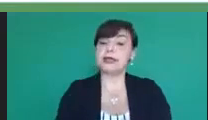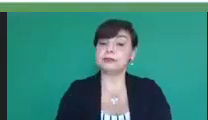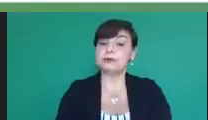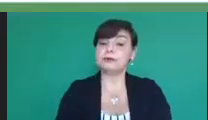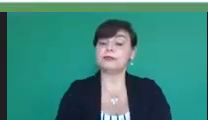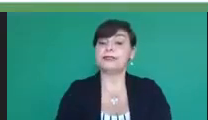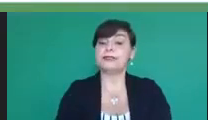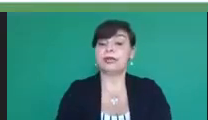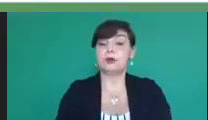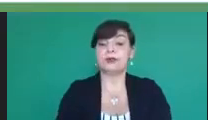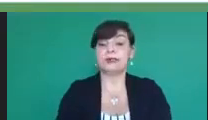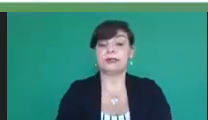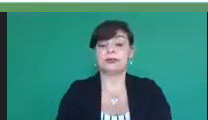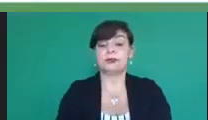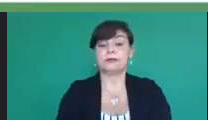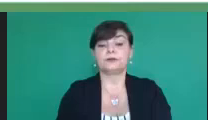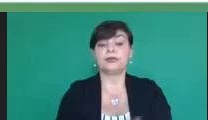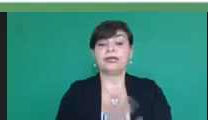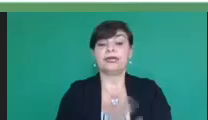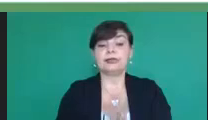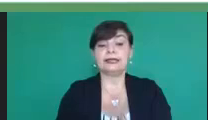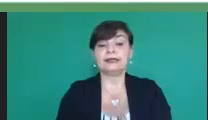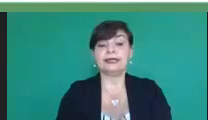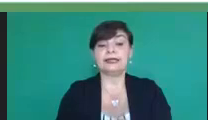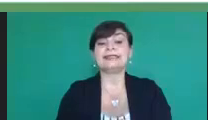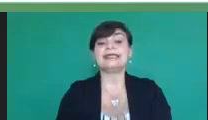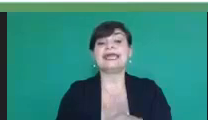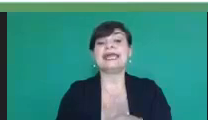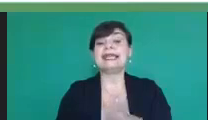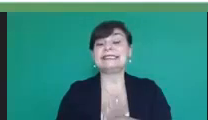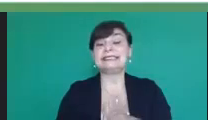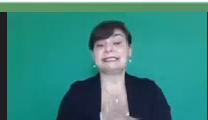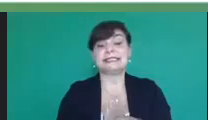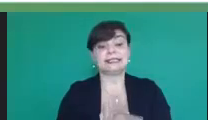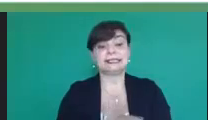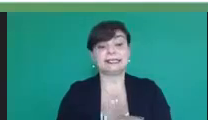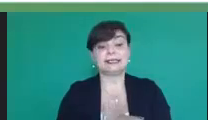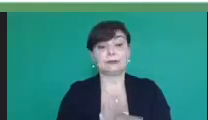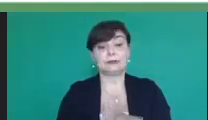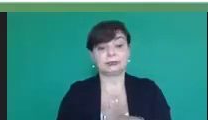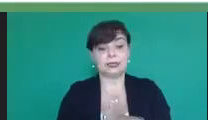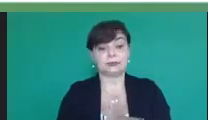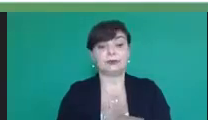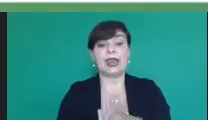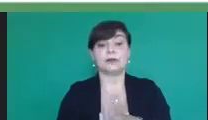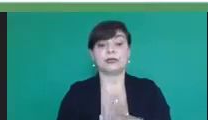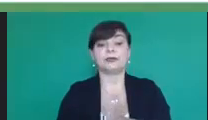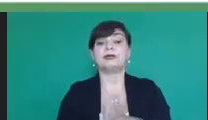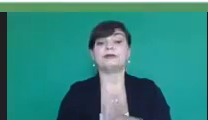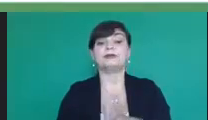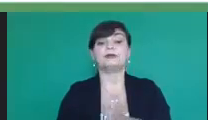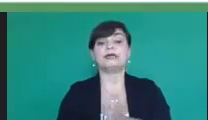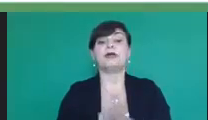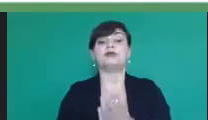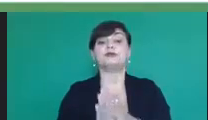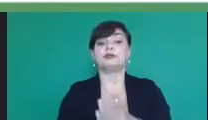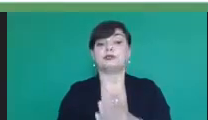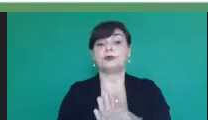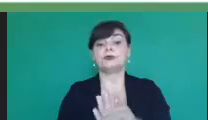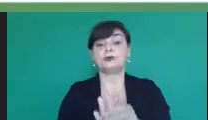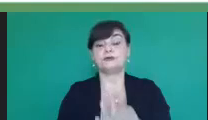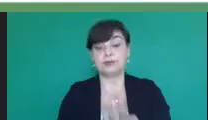riesgo de contaminación. Importante es que el 67%, la mayoría de resultados